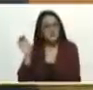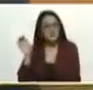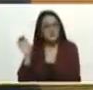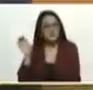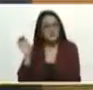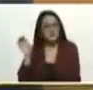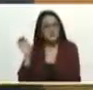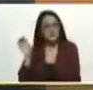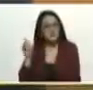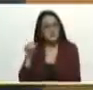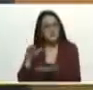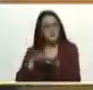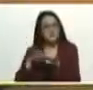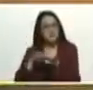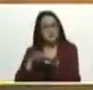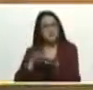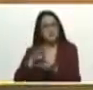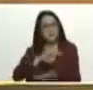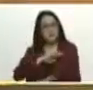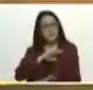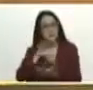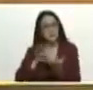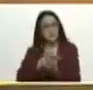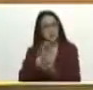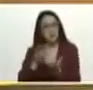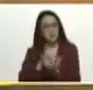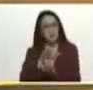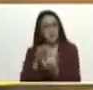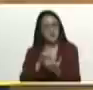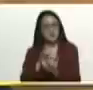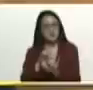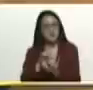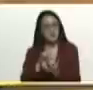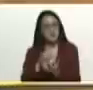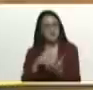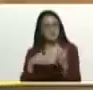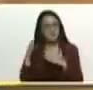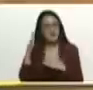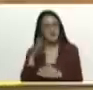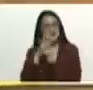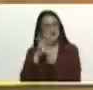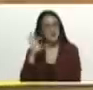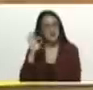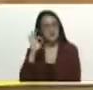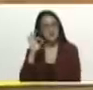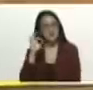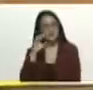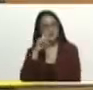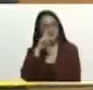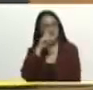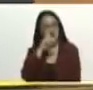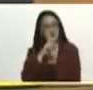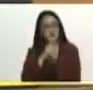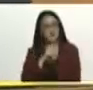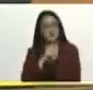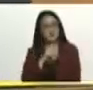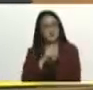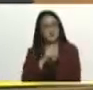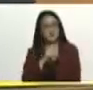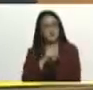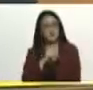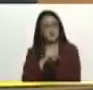logre solucionar sus propios problemas que duran más de 500 años, que ya tienen 500 años. No